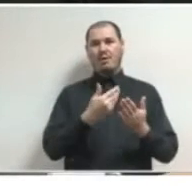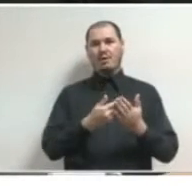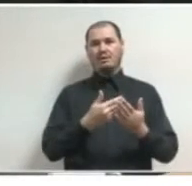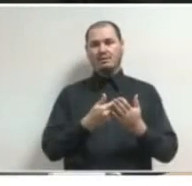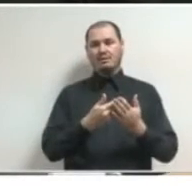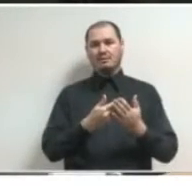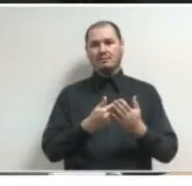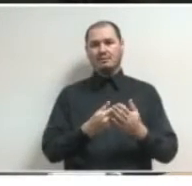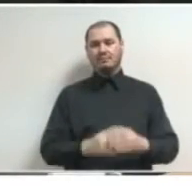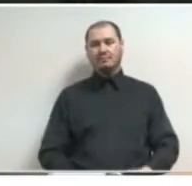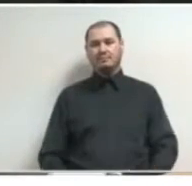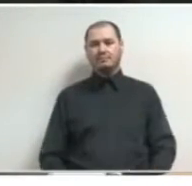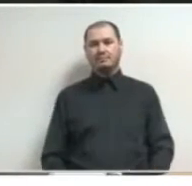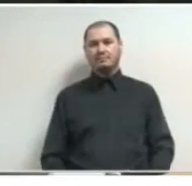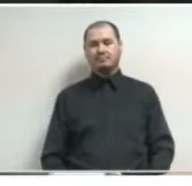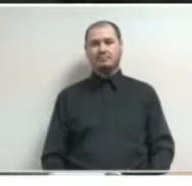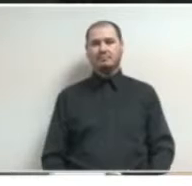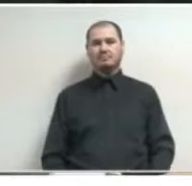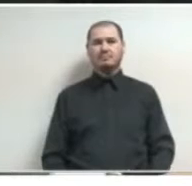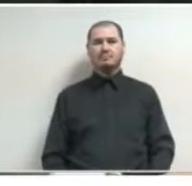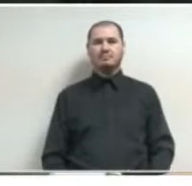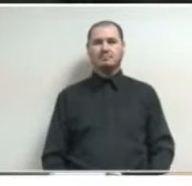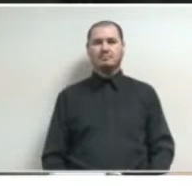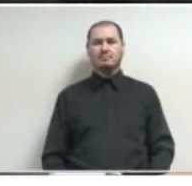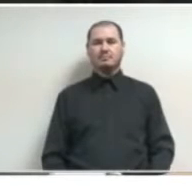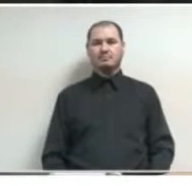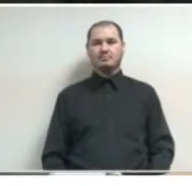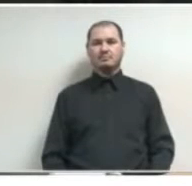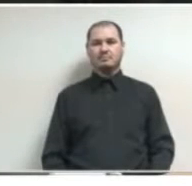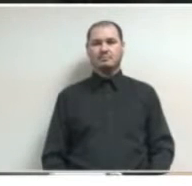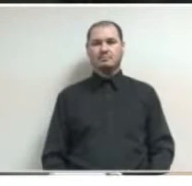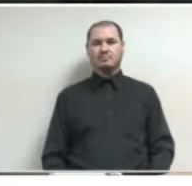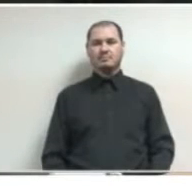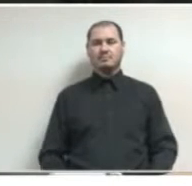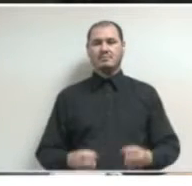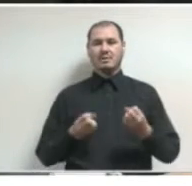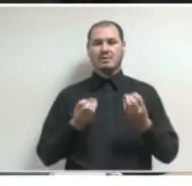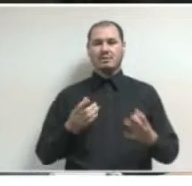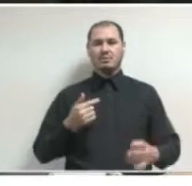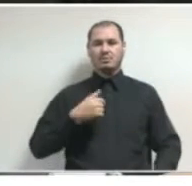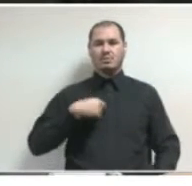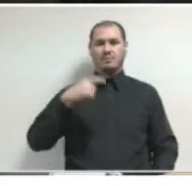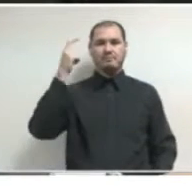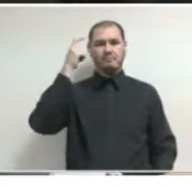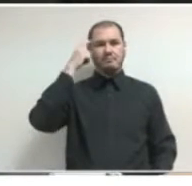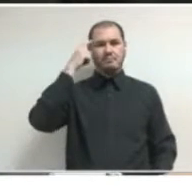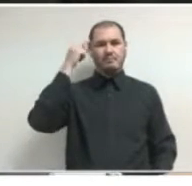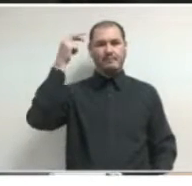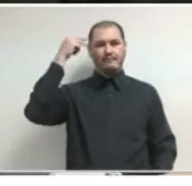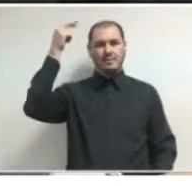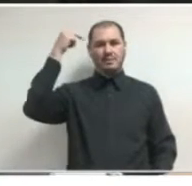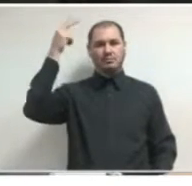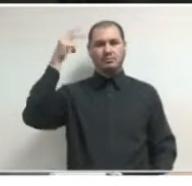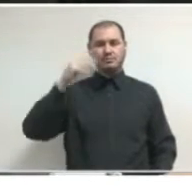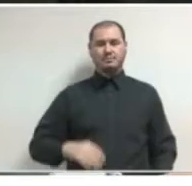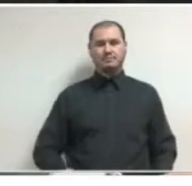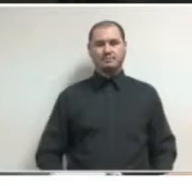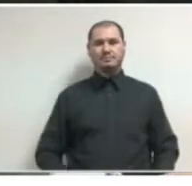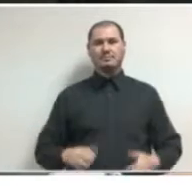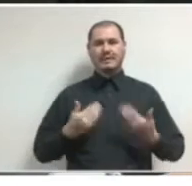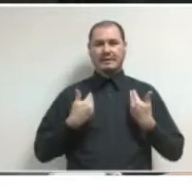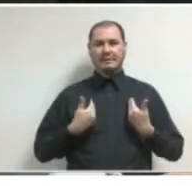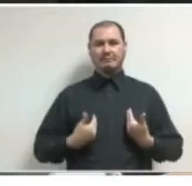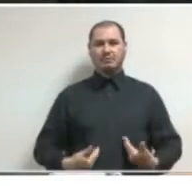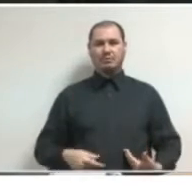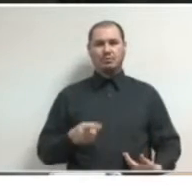extraordinaria eso ya poco ri pe ya trata en wa comba anga se guararamo coaco va a